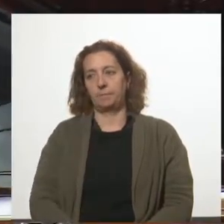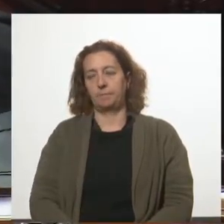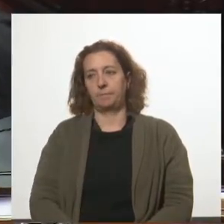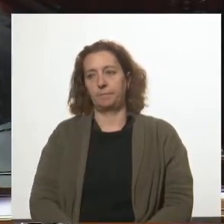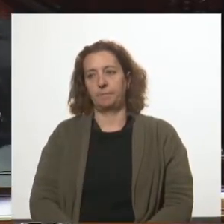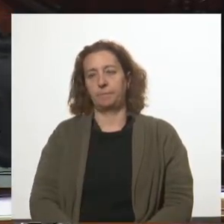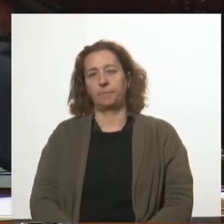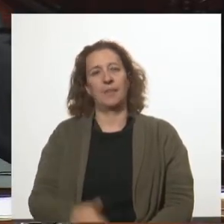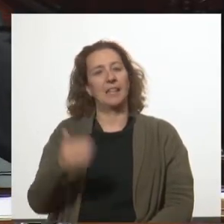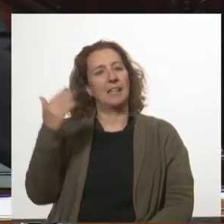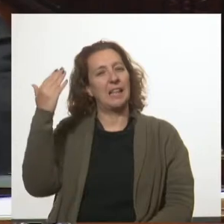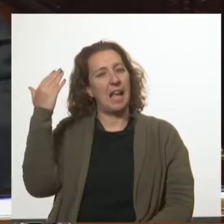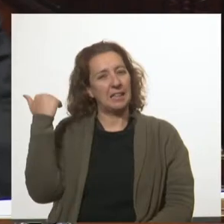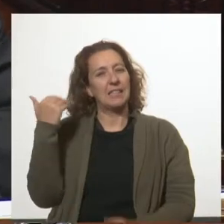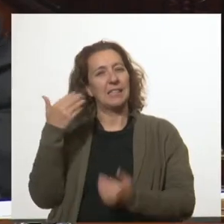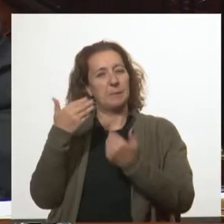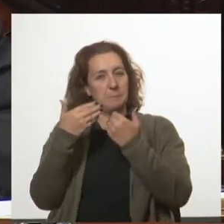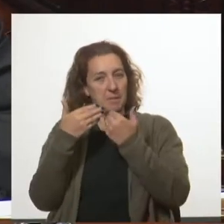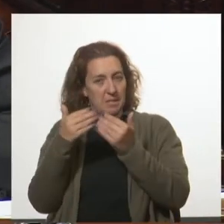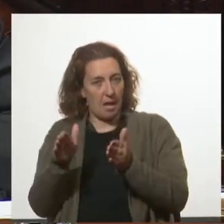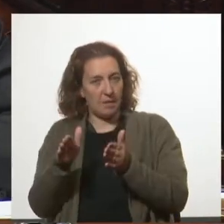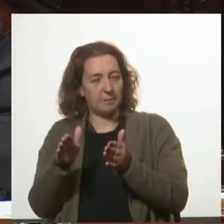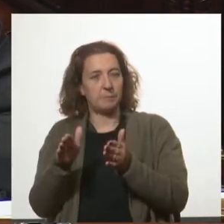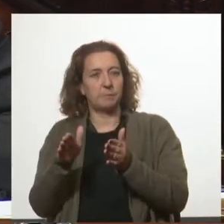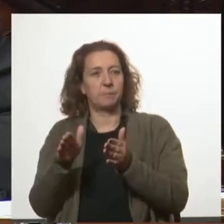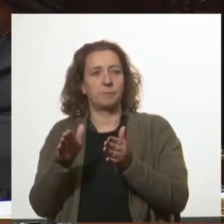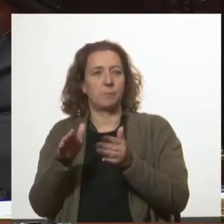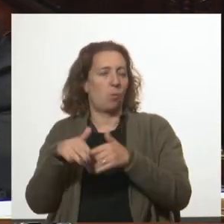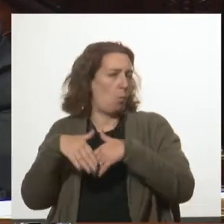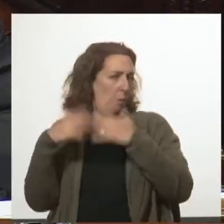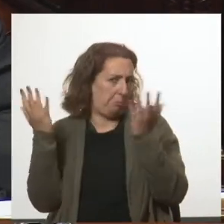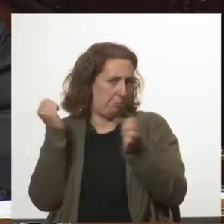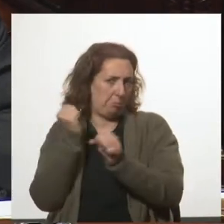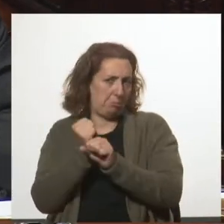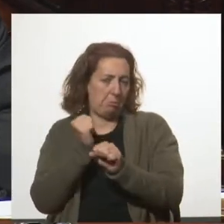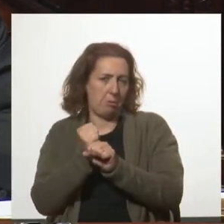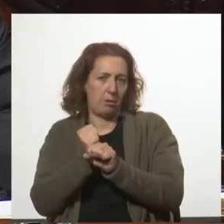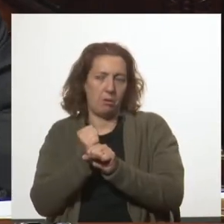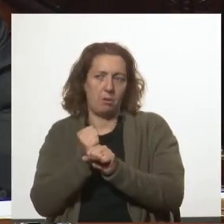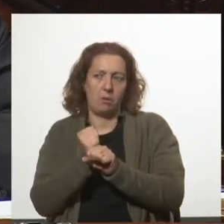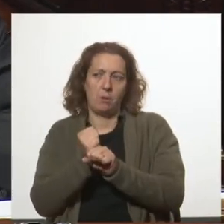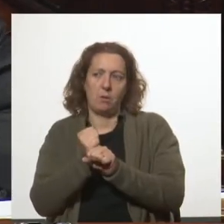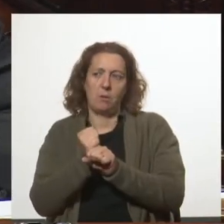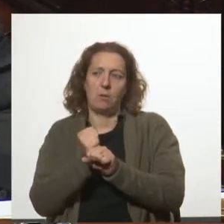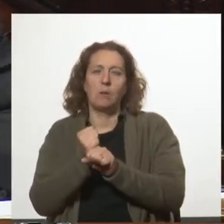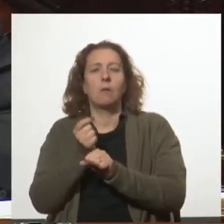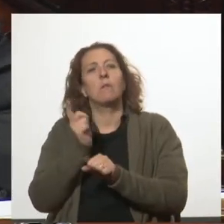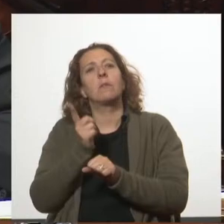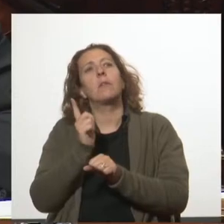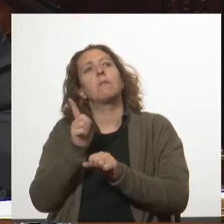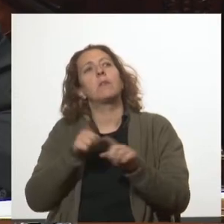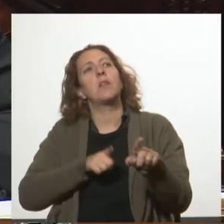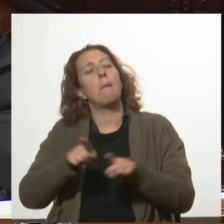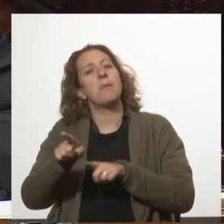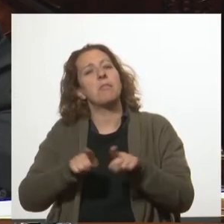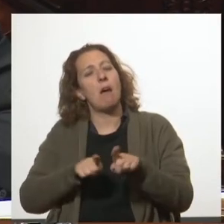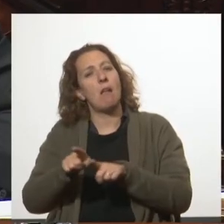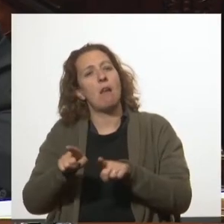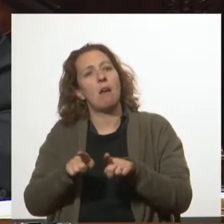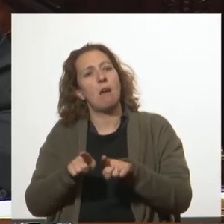antes de comenzar cualquier obra se debe tramitar